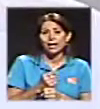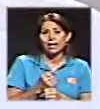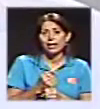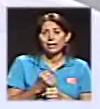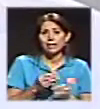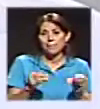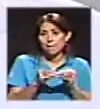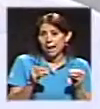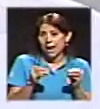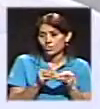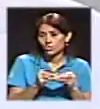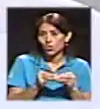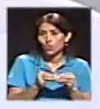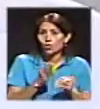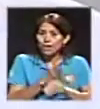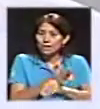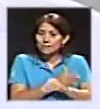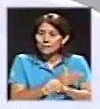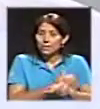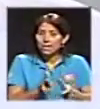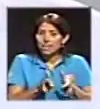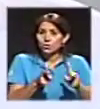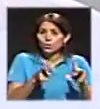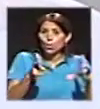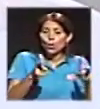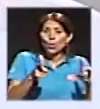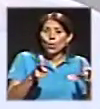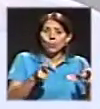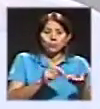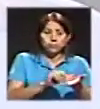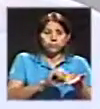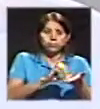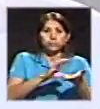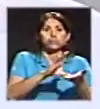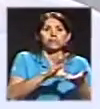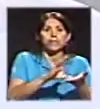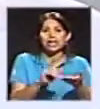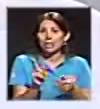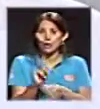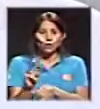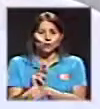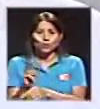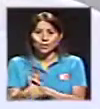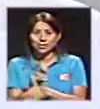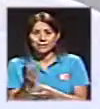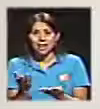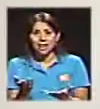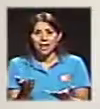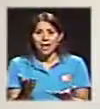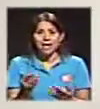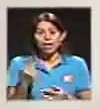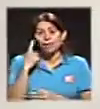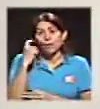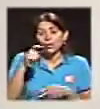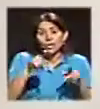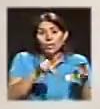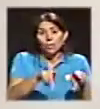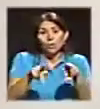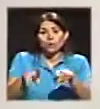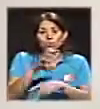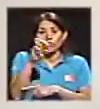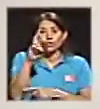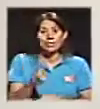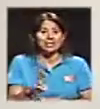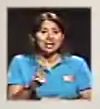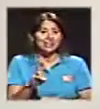de mayor crecimiento y de menos utilización, sí. Porque la población costarricense se parece mucho más